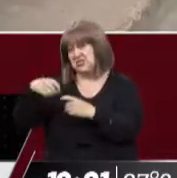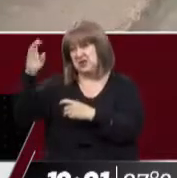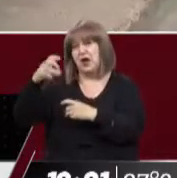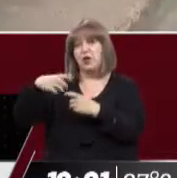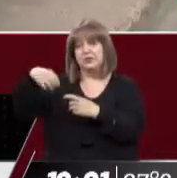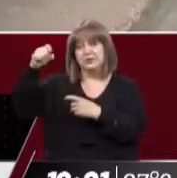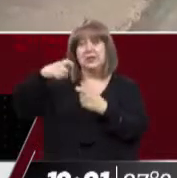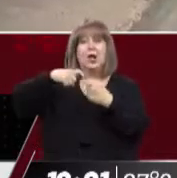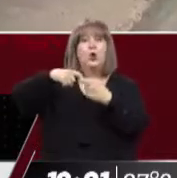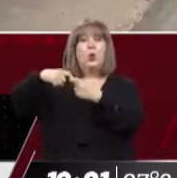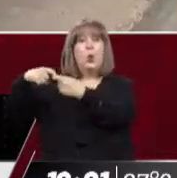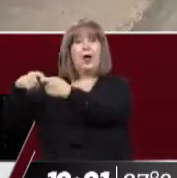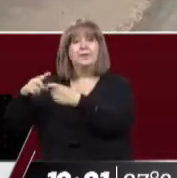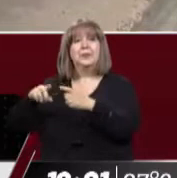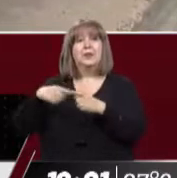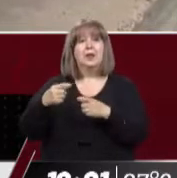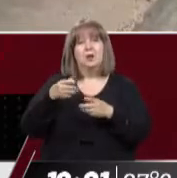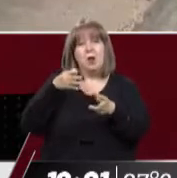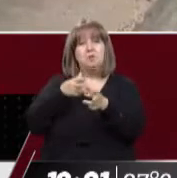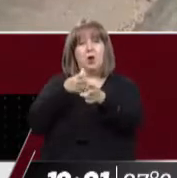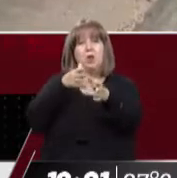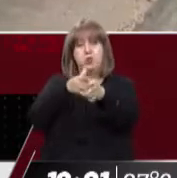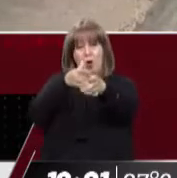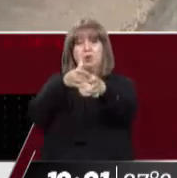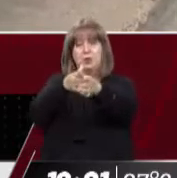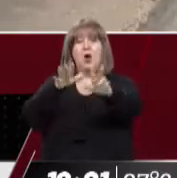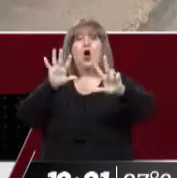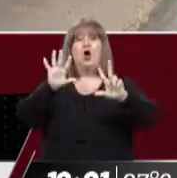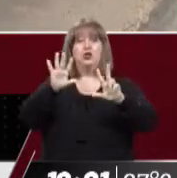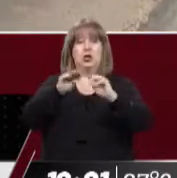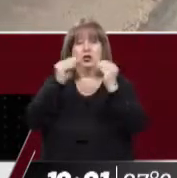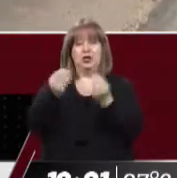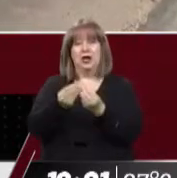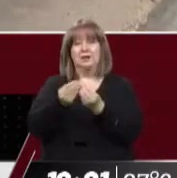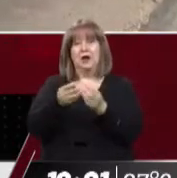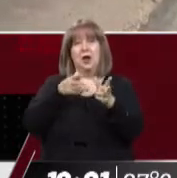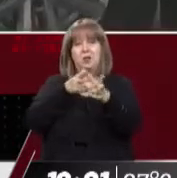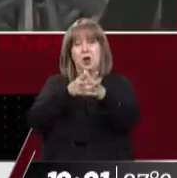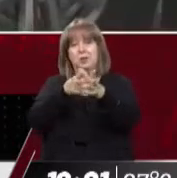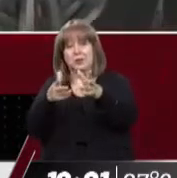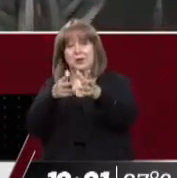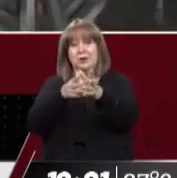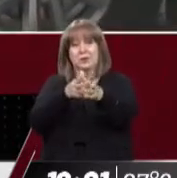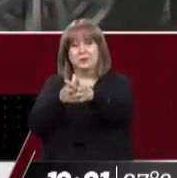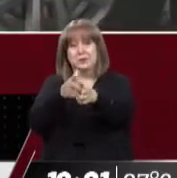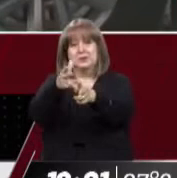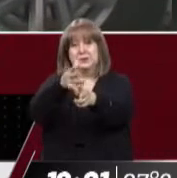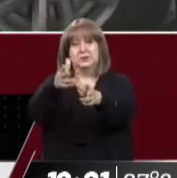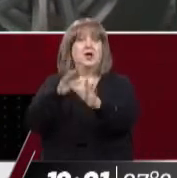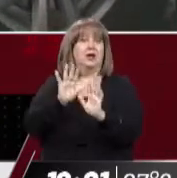todo este fue el camino que hizo el camión chocando autos, ¿ves? 8 autos en total. 7 puse yo en el graf porque me faltaba uno porque se lo habían